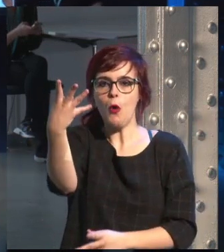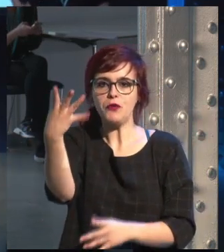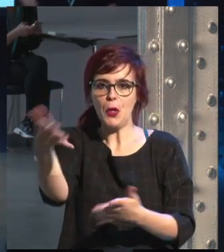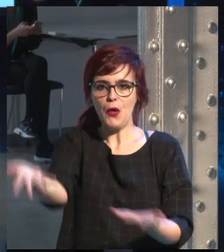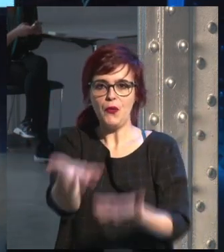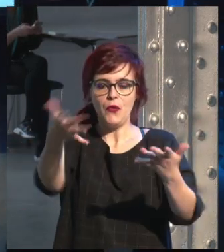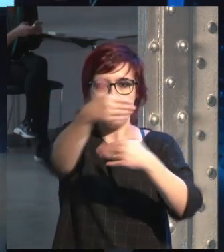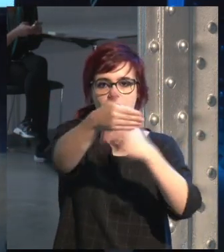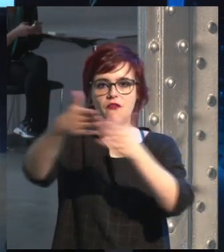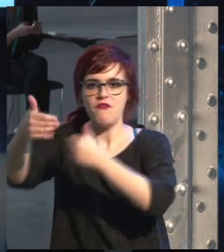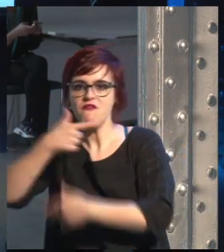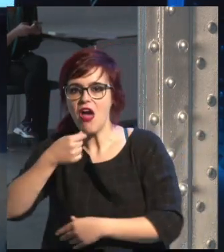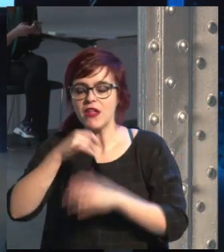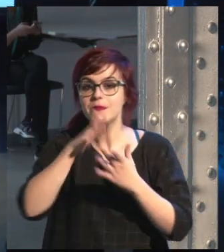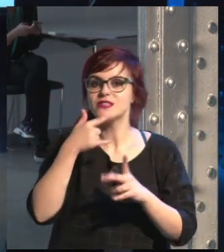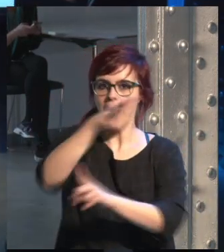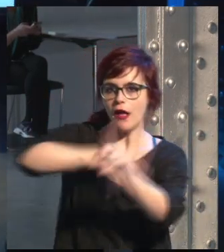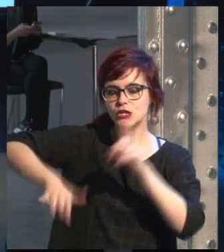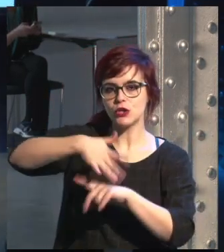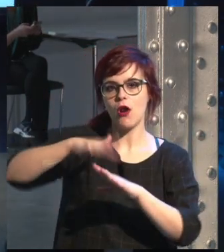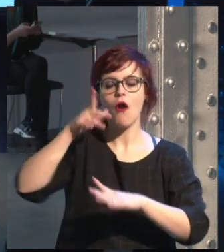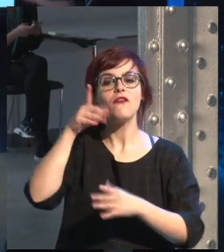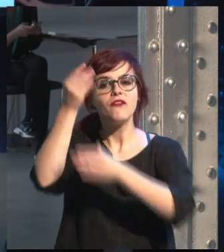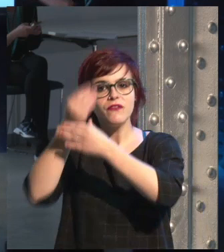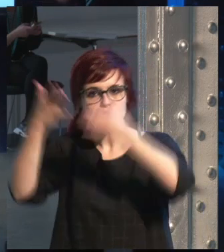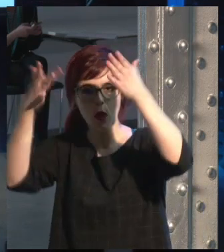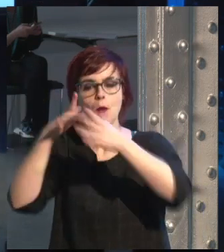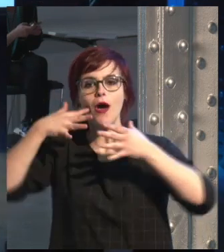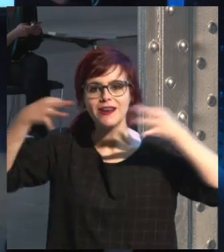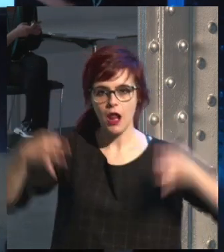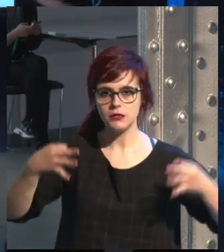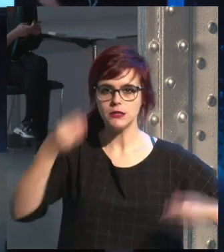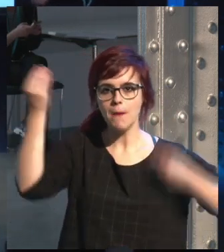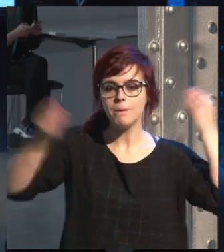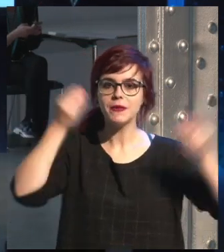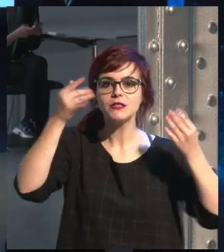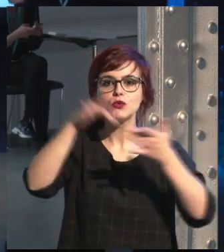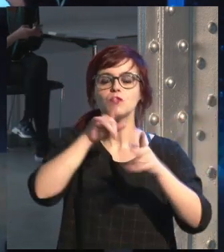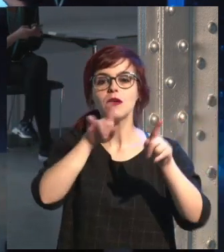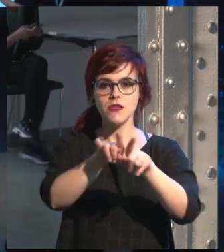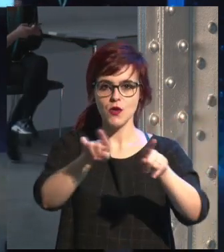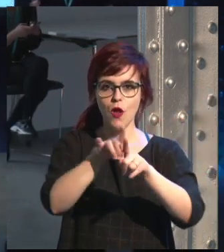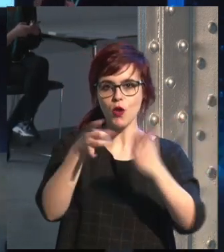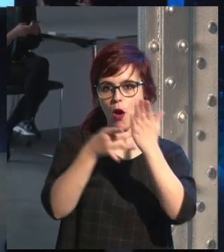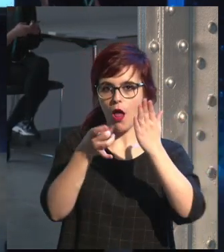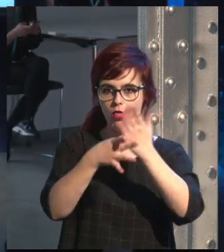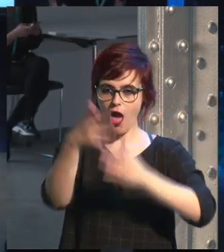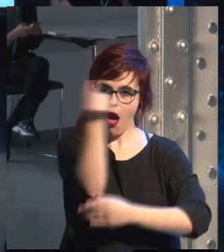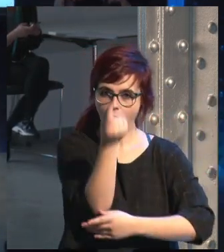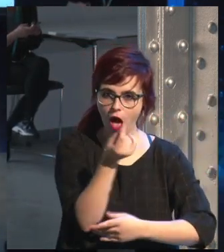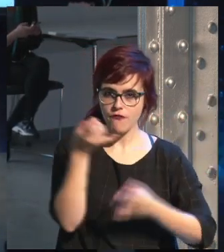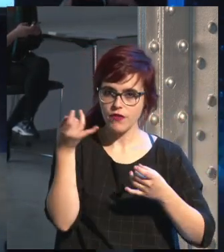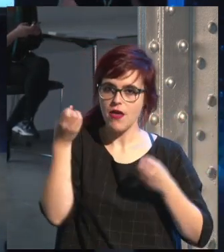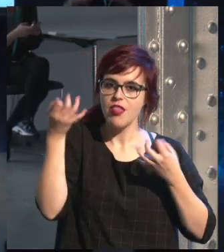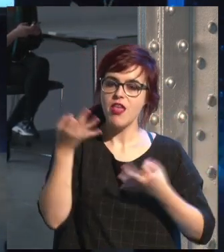falta. Pero si ya estamos hablando de entornos virtuales que pretendo que sean realistas, con una alta componente de calidad gráfica, pues todo eso